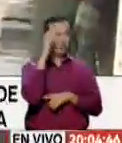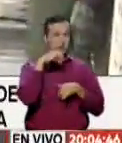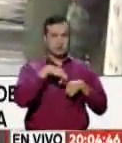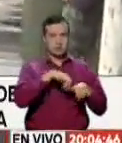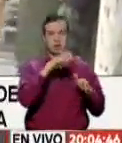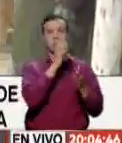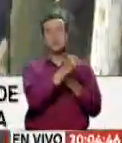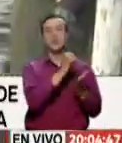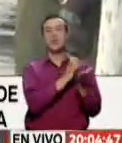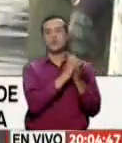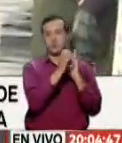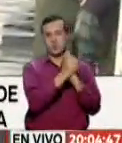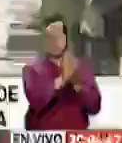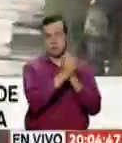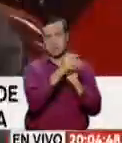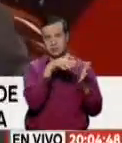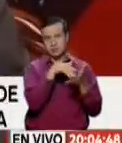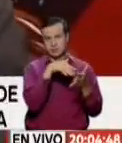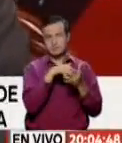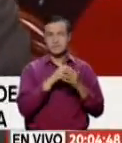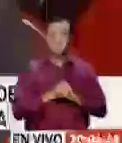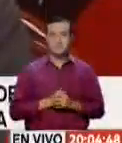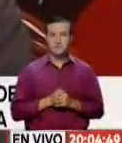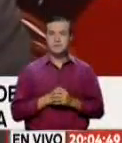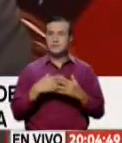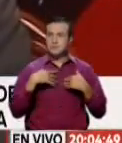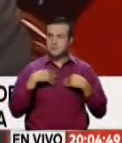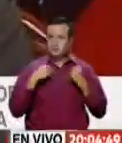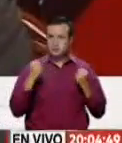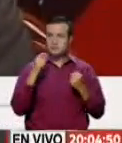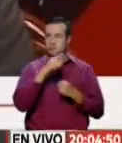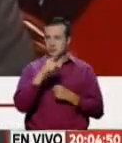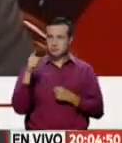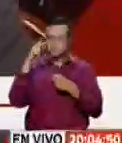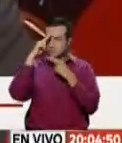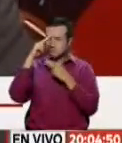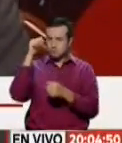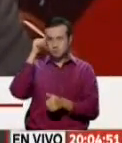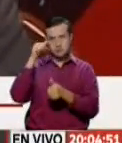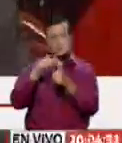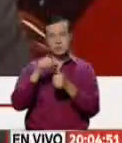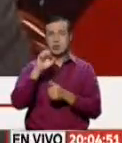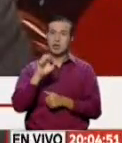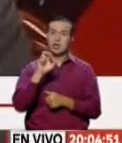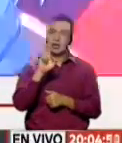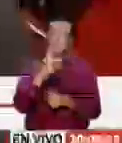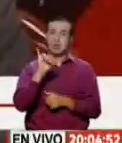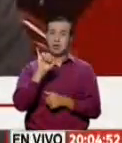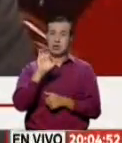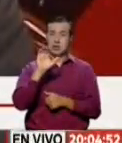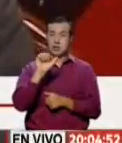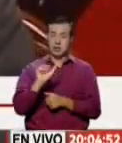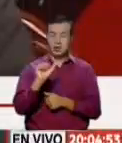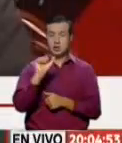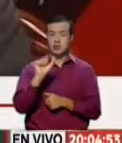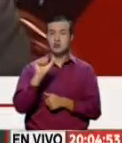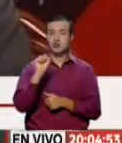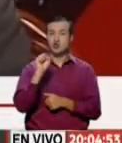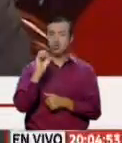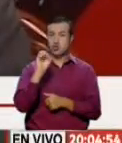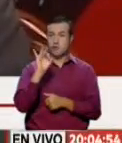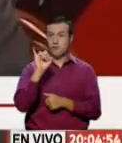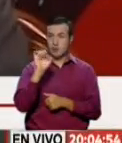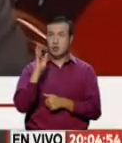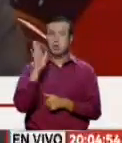para continuar sus estudios. En un acto de valentía han decidido honrar la memoria de Erika Sofía Chicó, volviendo